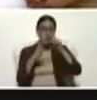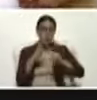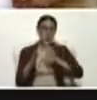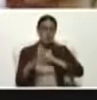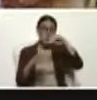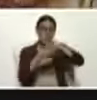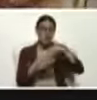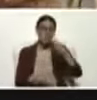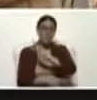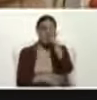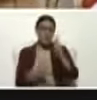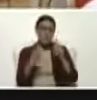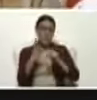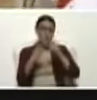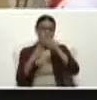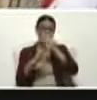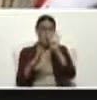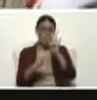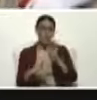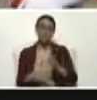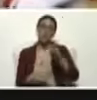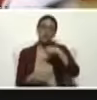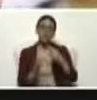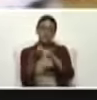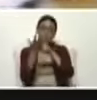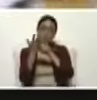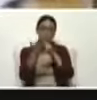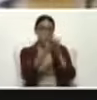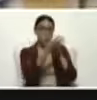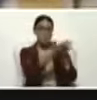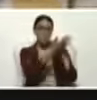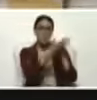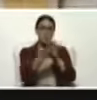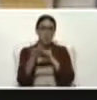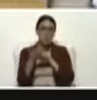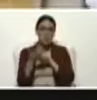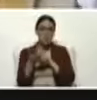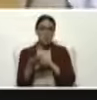Hemos mostrado todo lo que se puede mostrar.